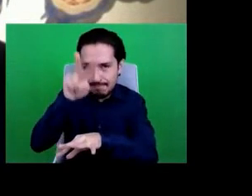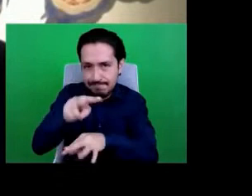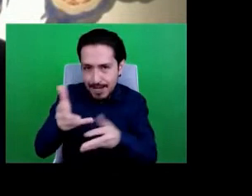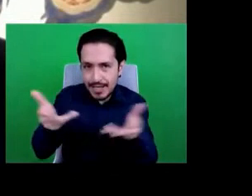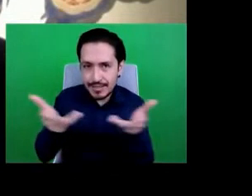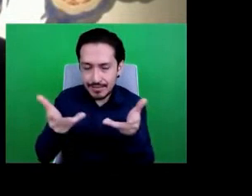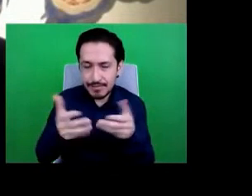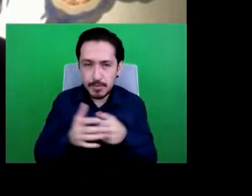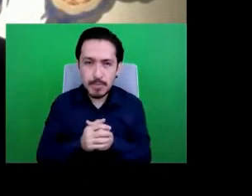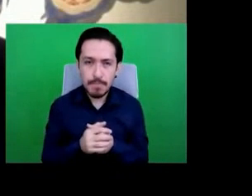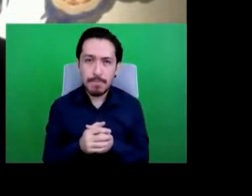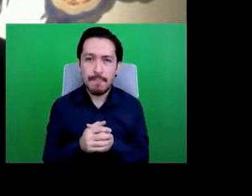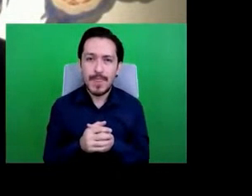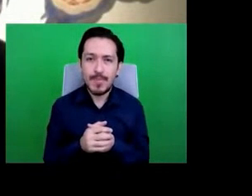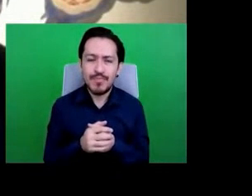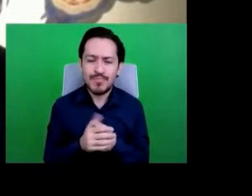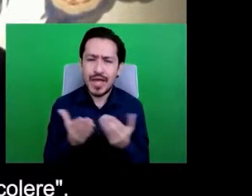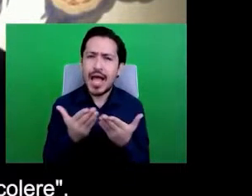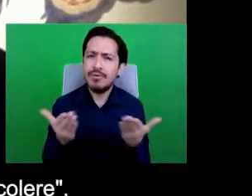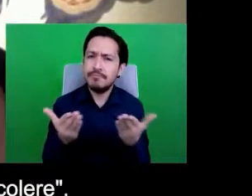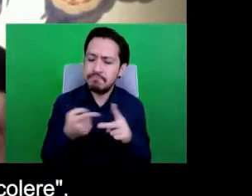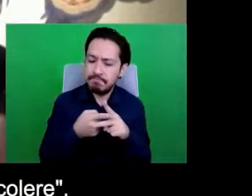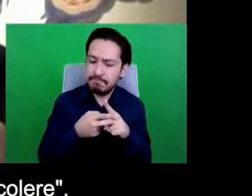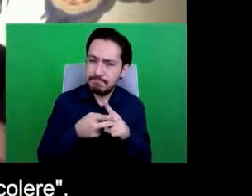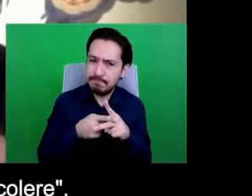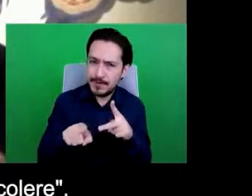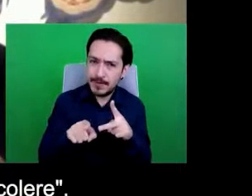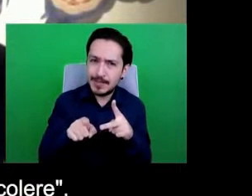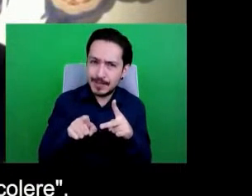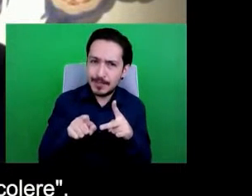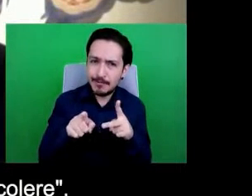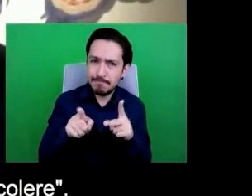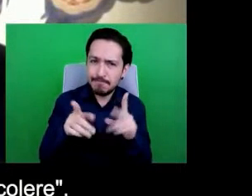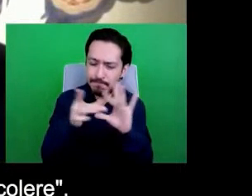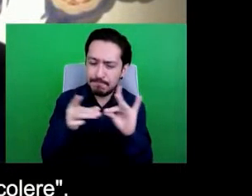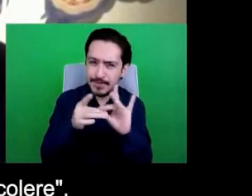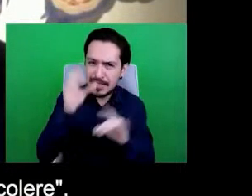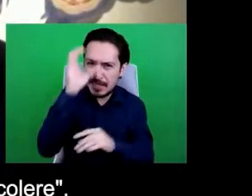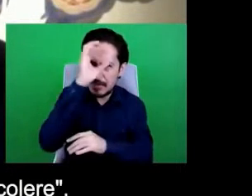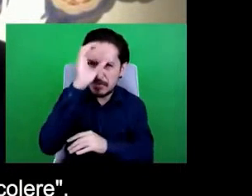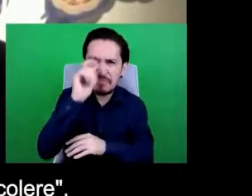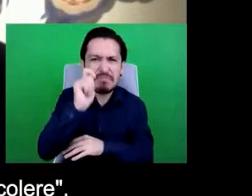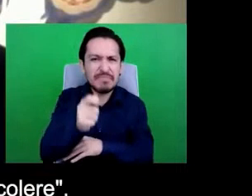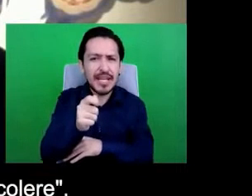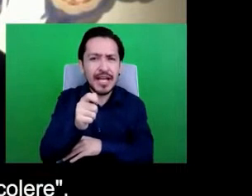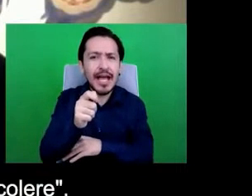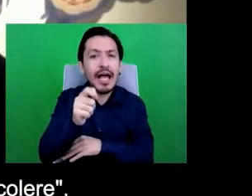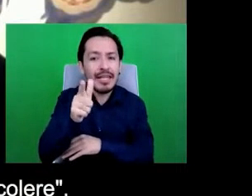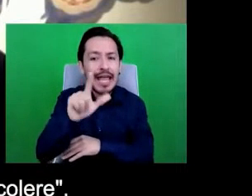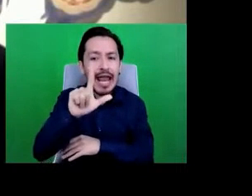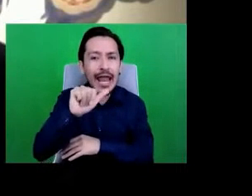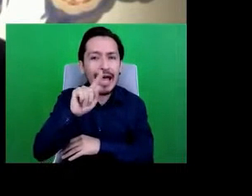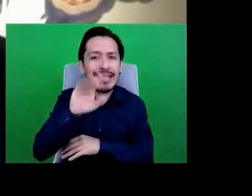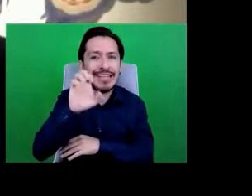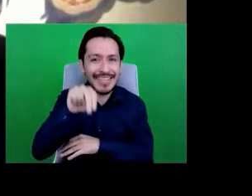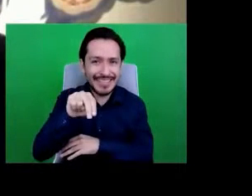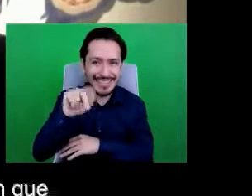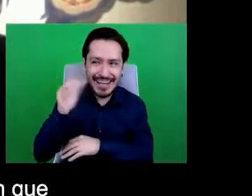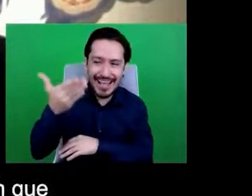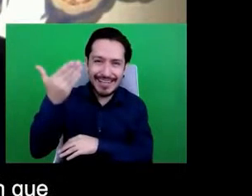a empezar hablando acerca de la cultura. La palabra cultura viene de una palabra en latín, coleri, que significa